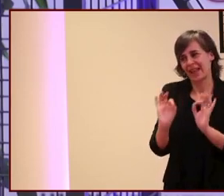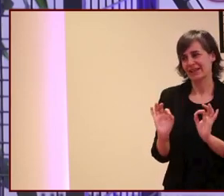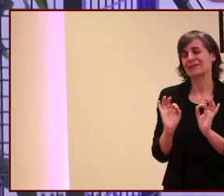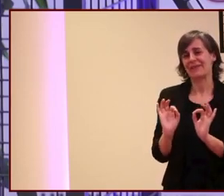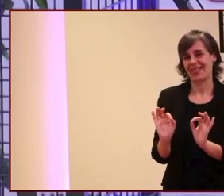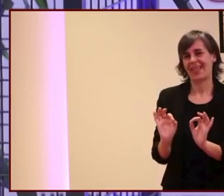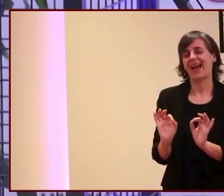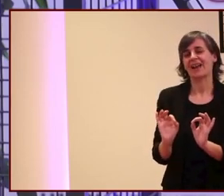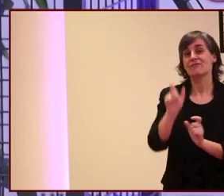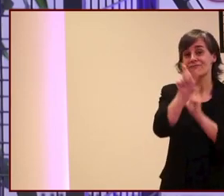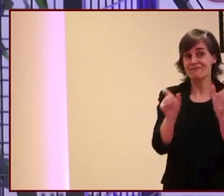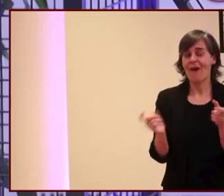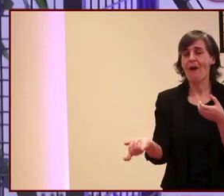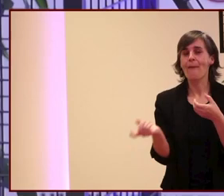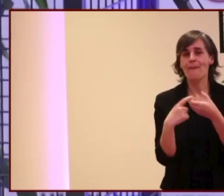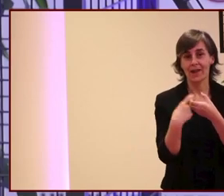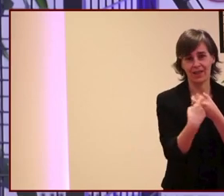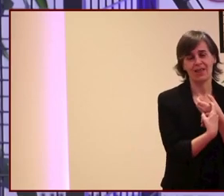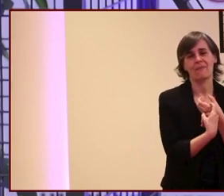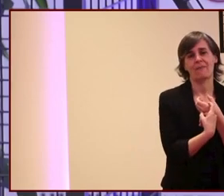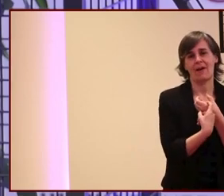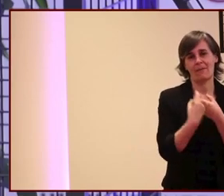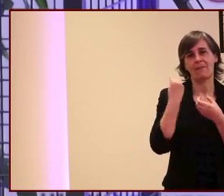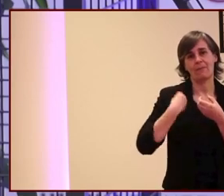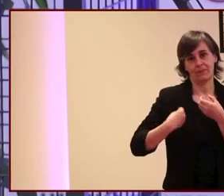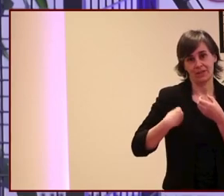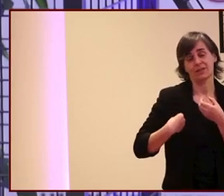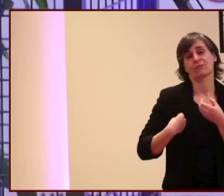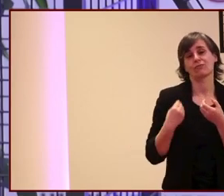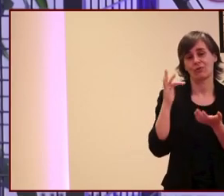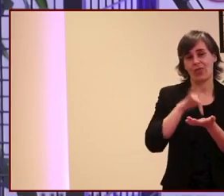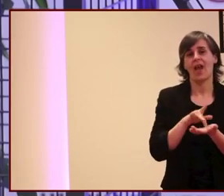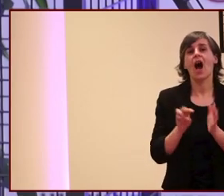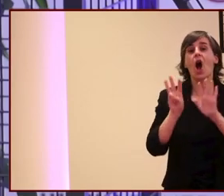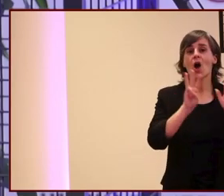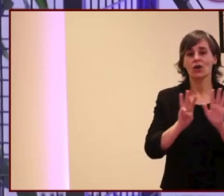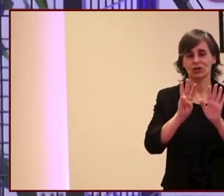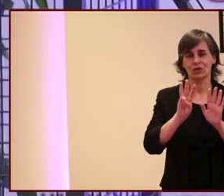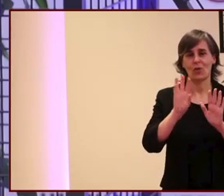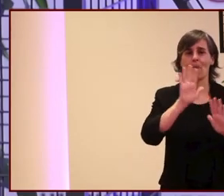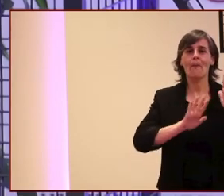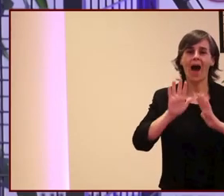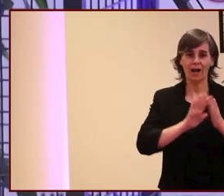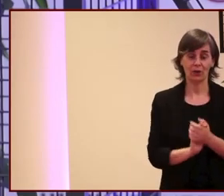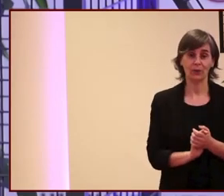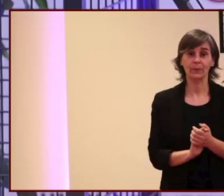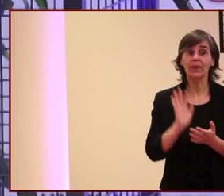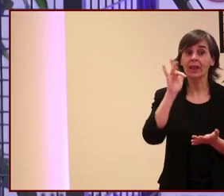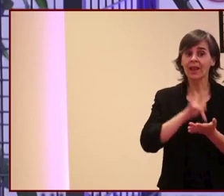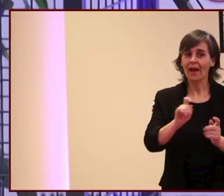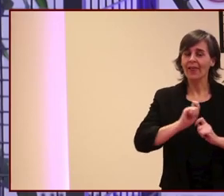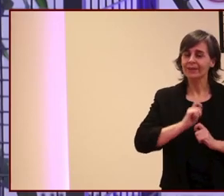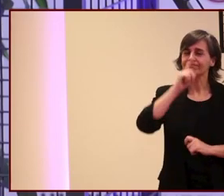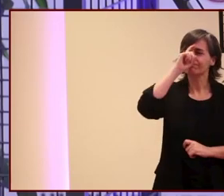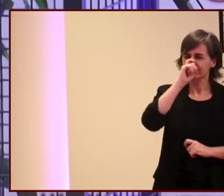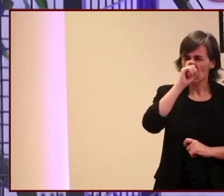a los participantes en el marco del 8 de marzo el día que nos recuerda nuestra